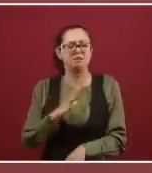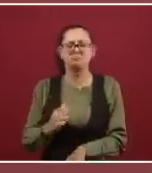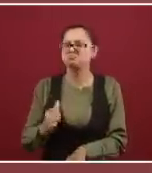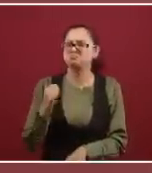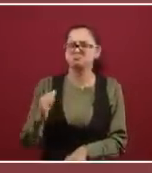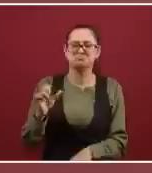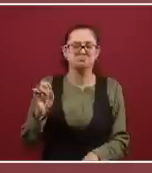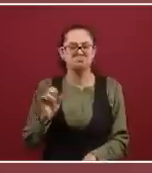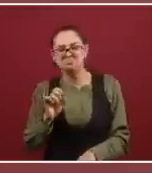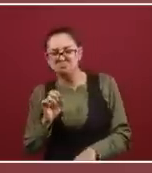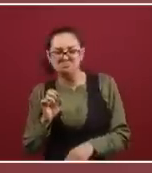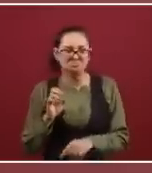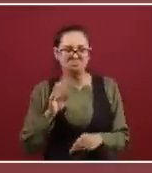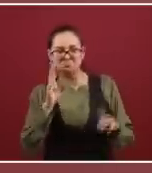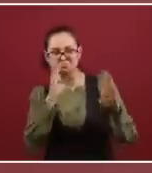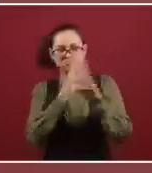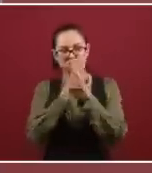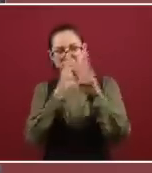Y